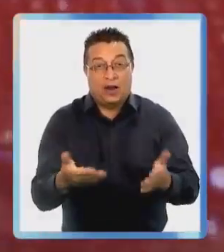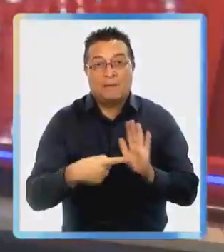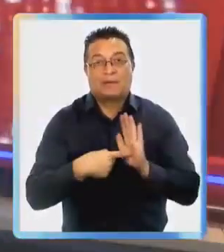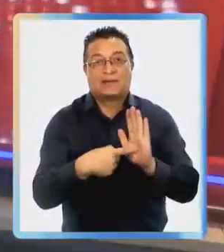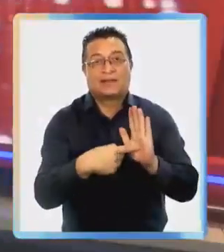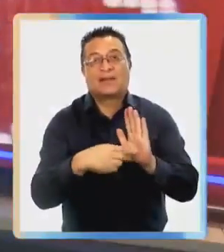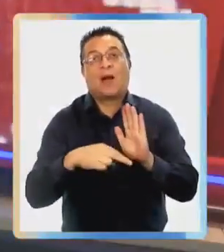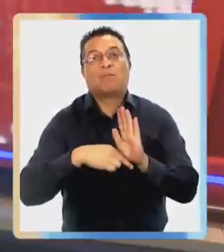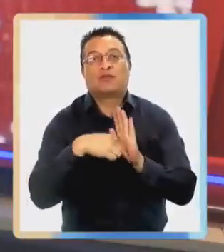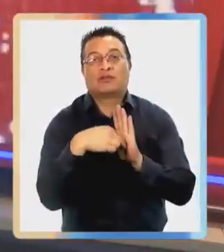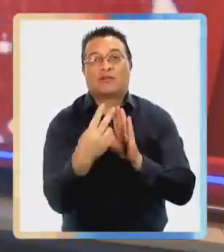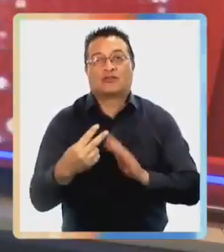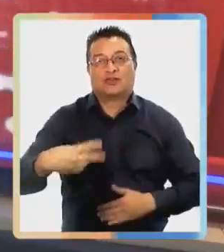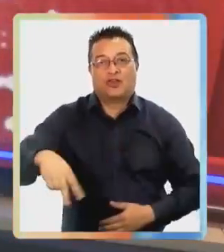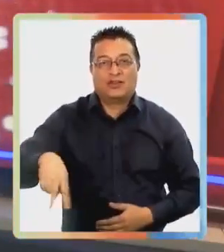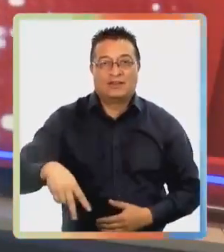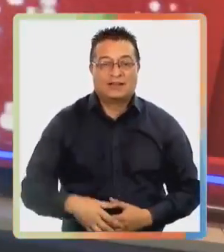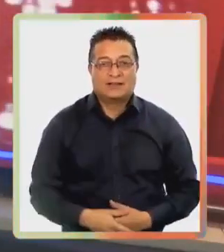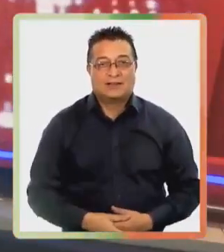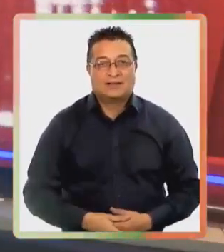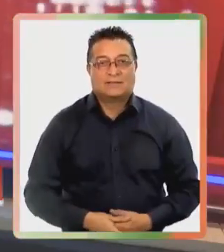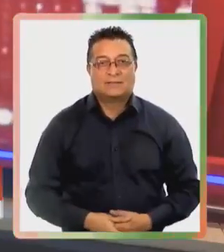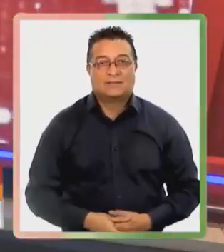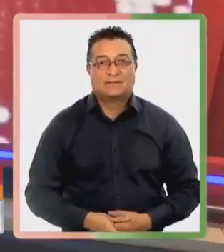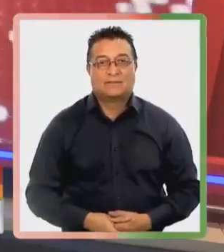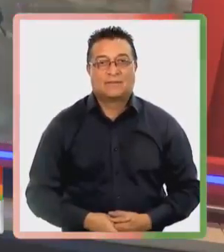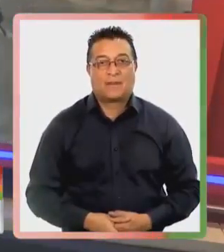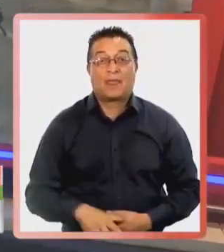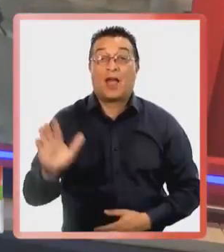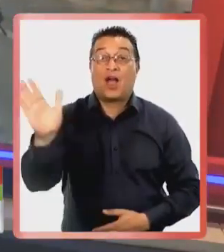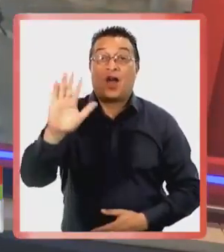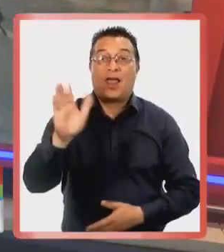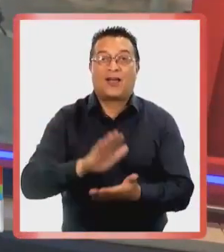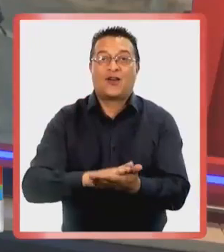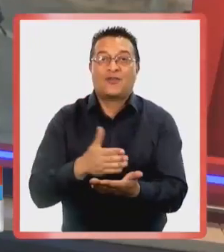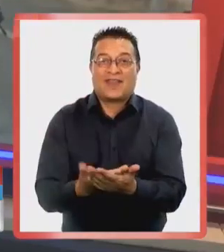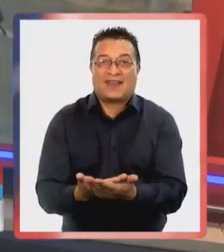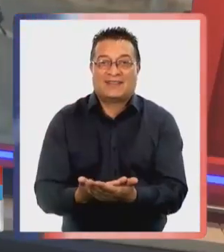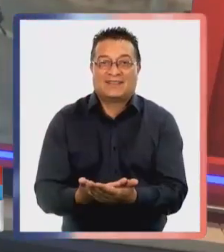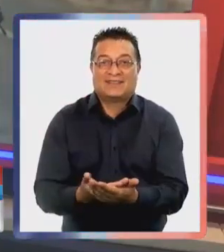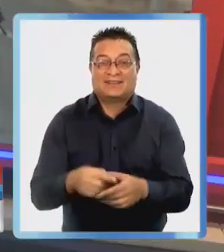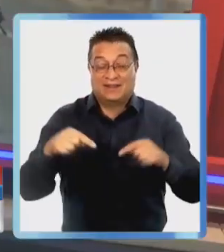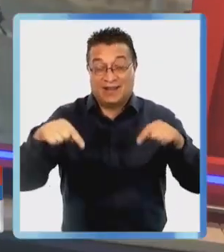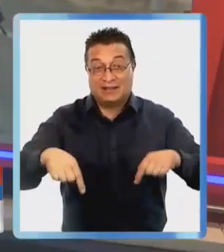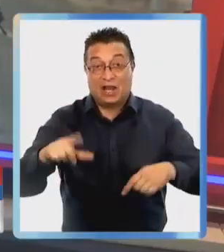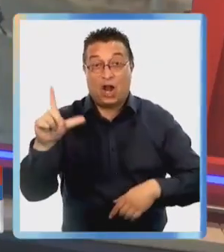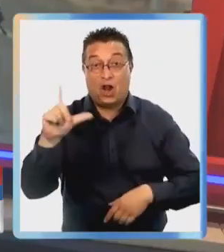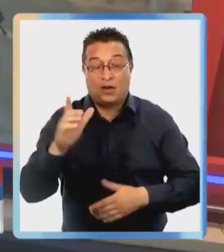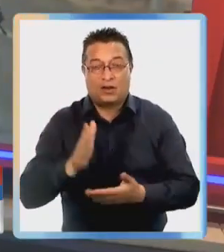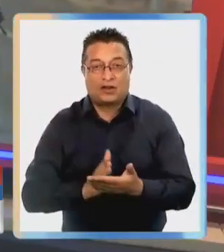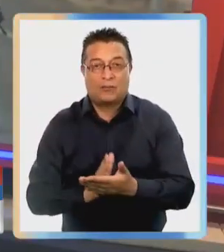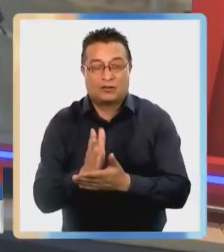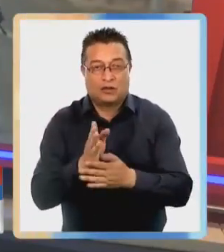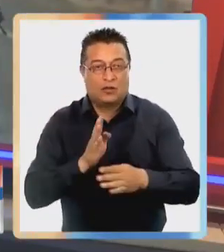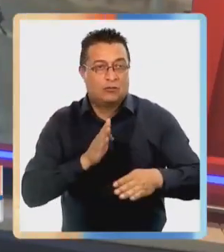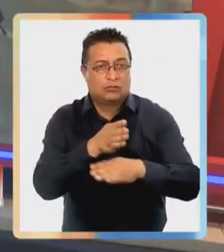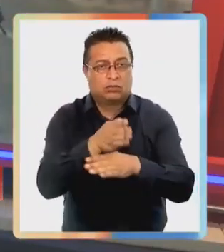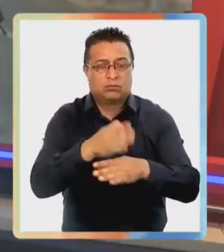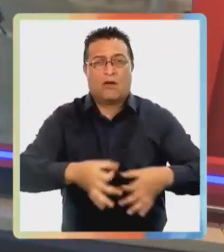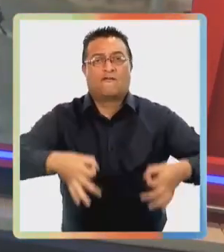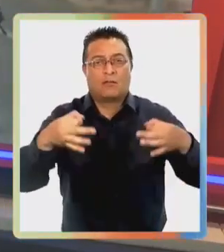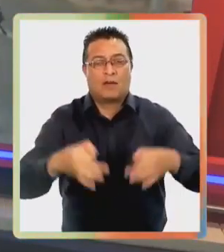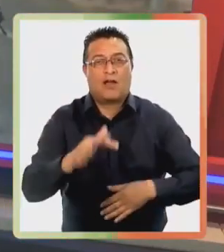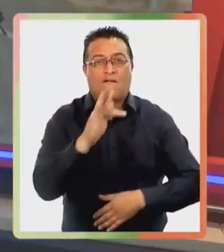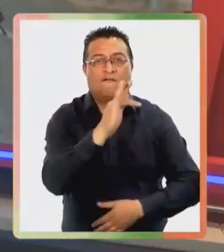Noticias. Hola, ¿cómo están? Este lunes comenzó el despliegue formal de las Fuerzas Armadas en puntos críticos de la